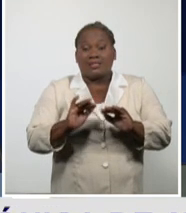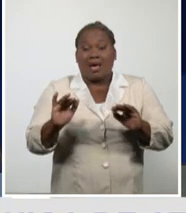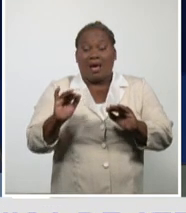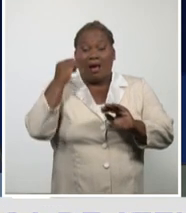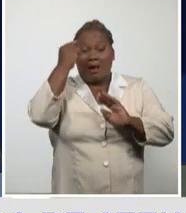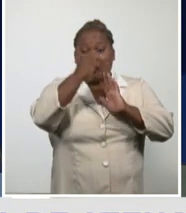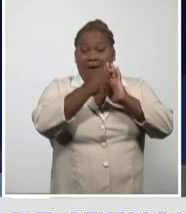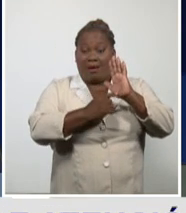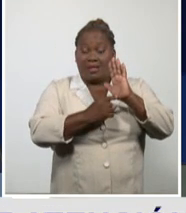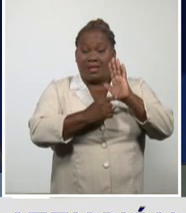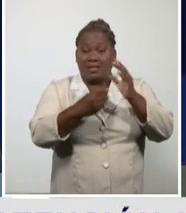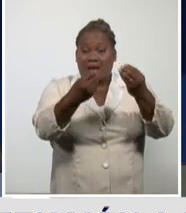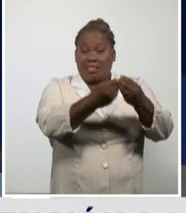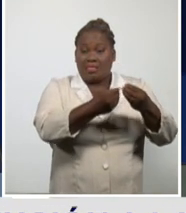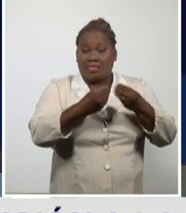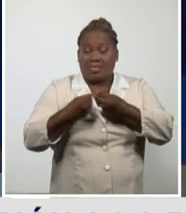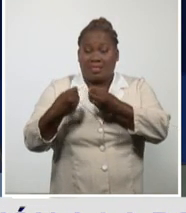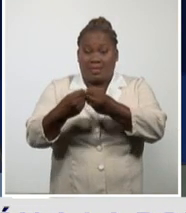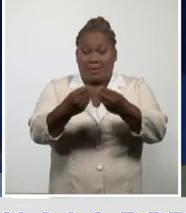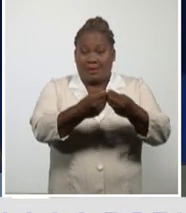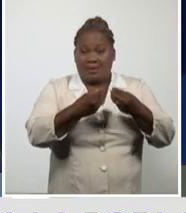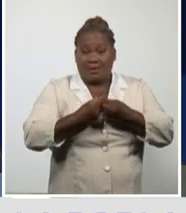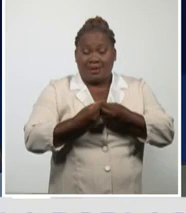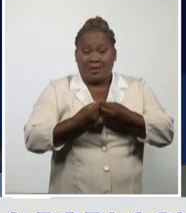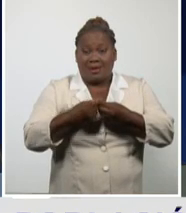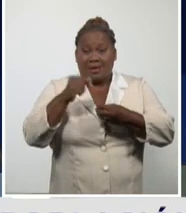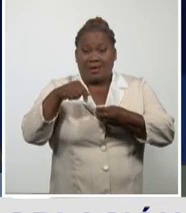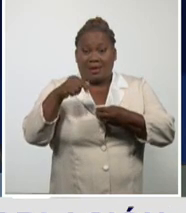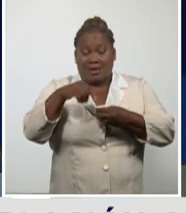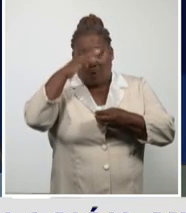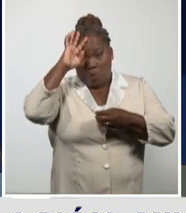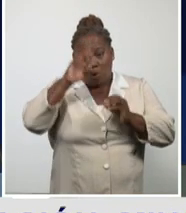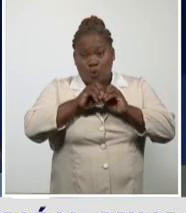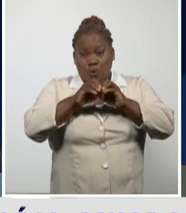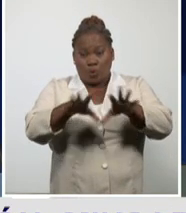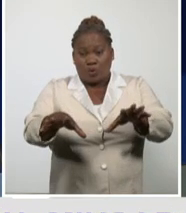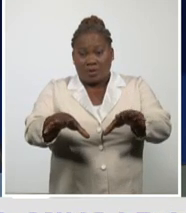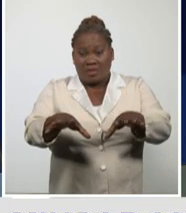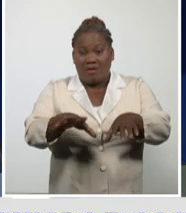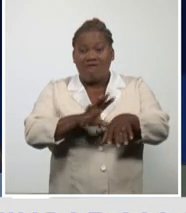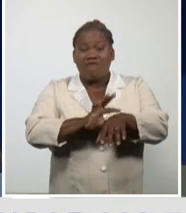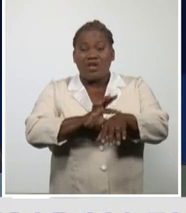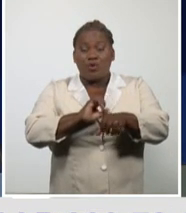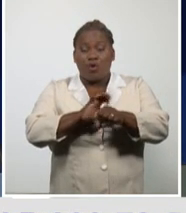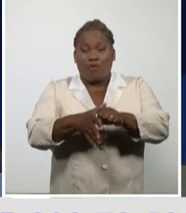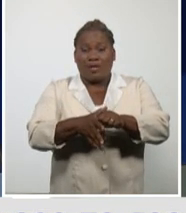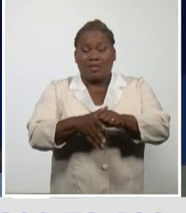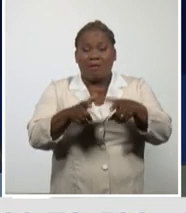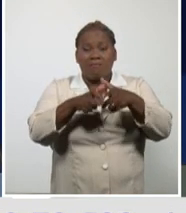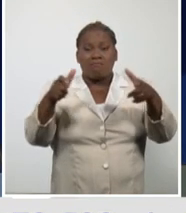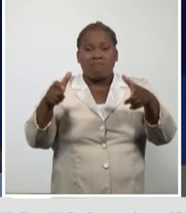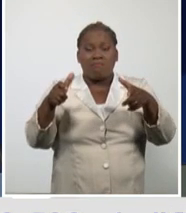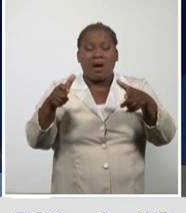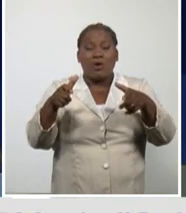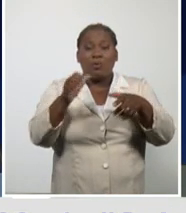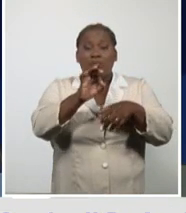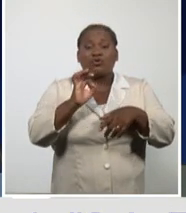de la transmisión o del número de casos en nuestro país, de la epidemia, el mayor por ciento lo tiene el sexo